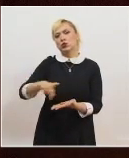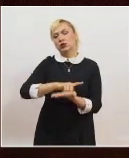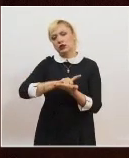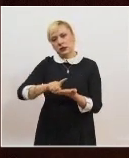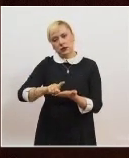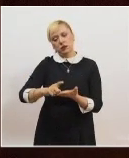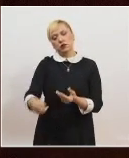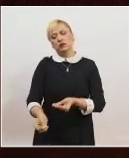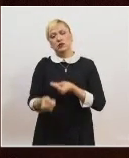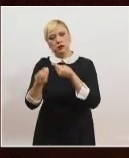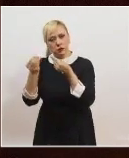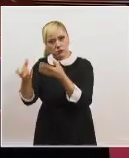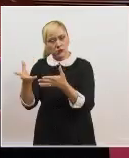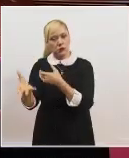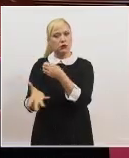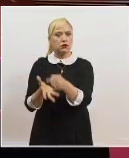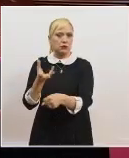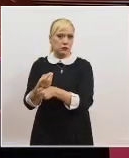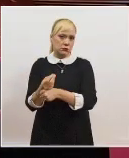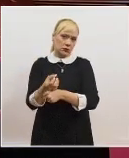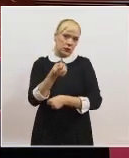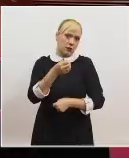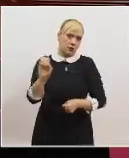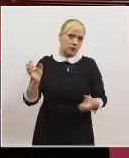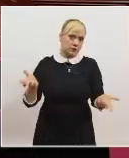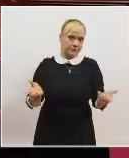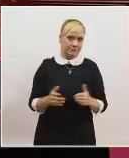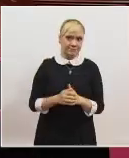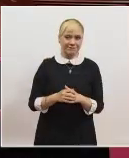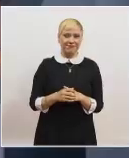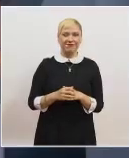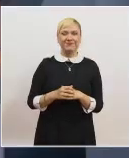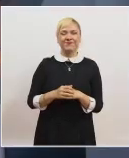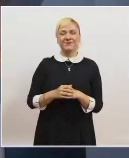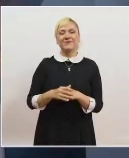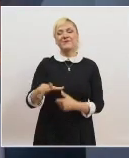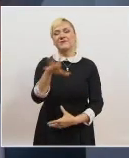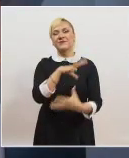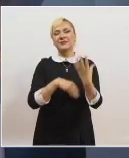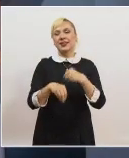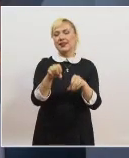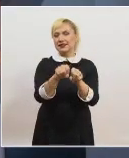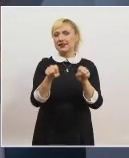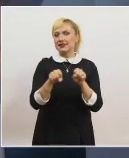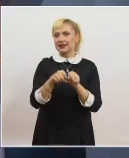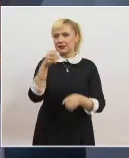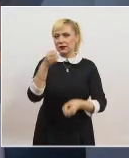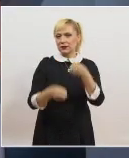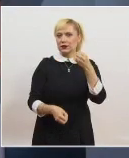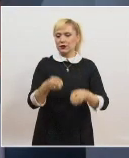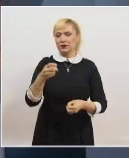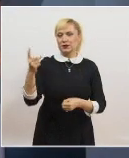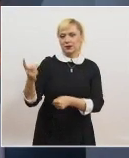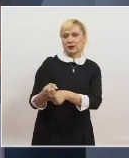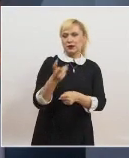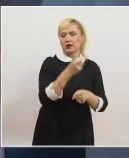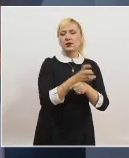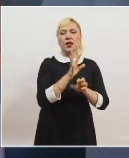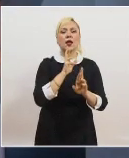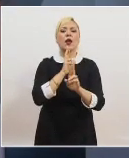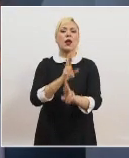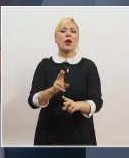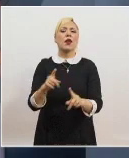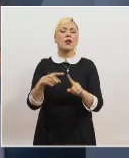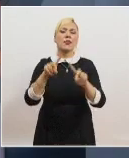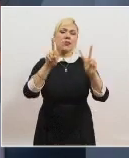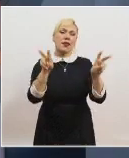sus derechos fundamentales. Por su parte, las salas de la Corte resolvieron diversos asuntos relacionados